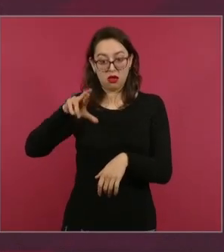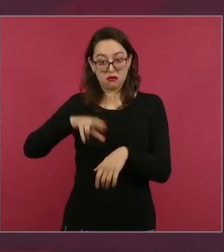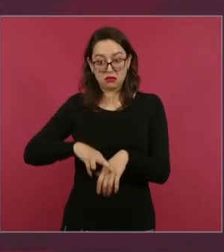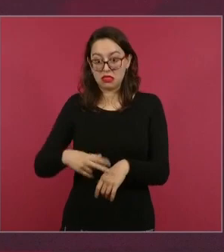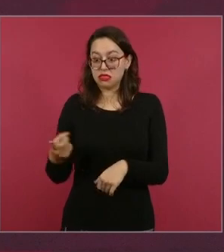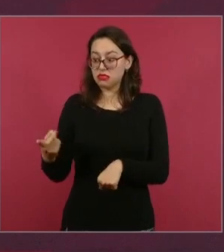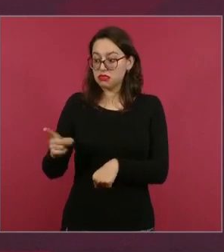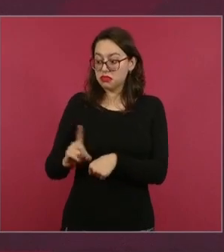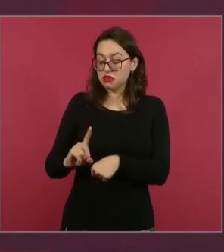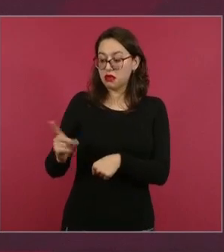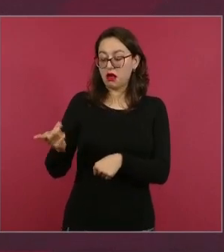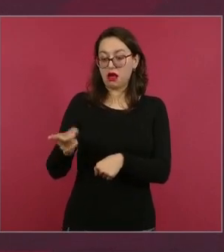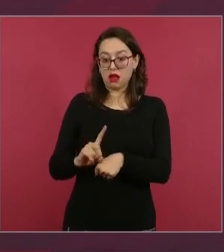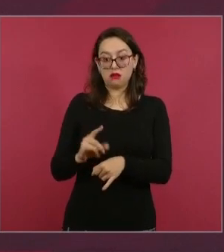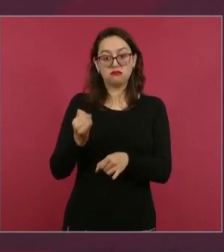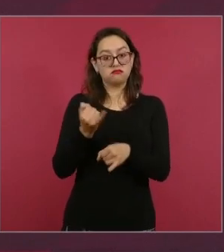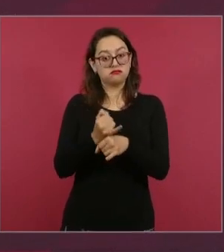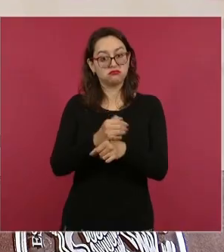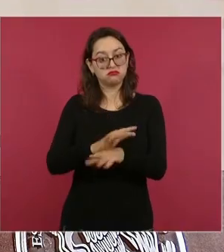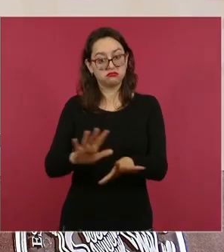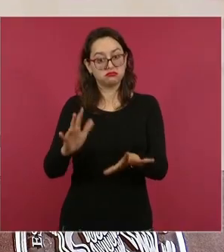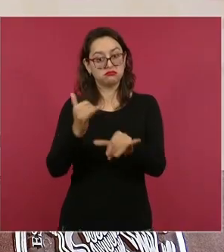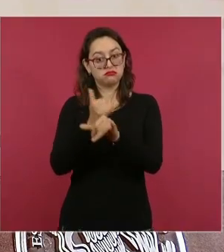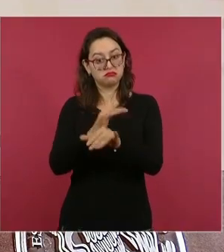constantemente se va a estar